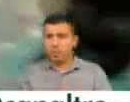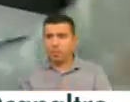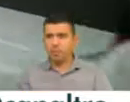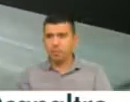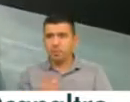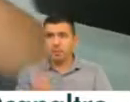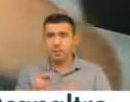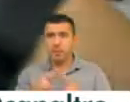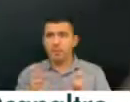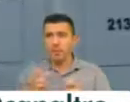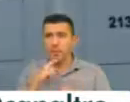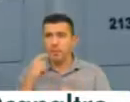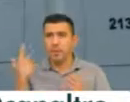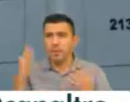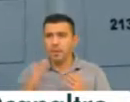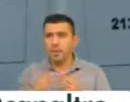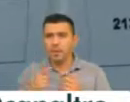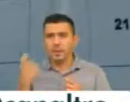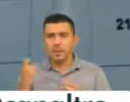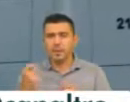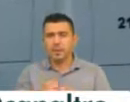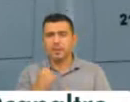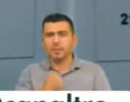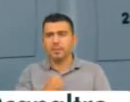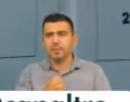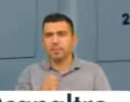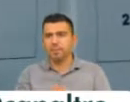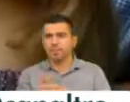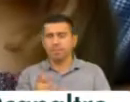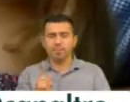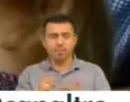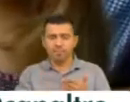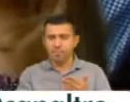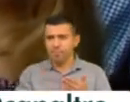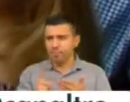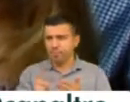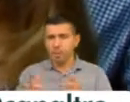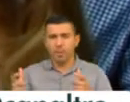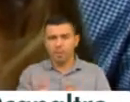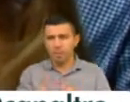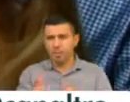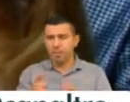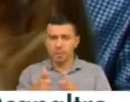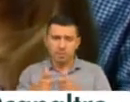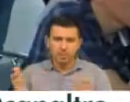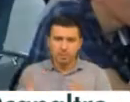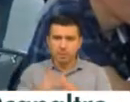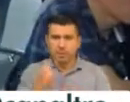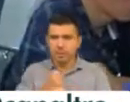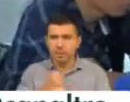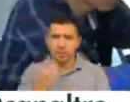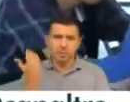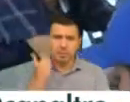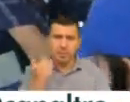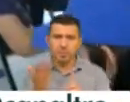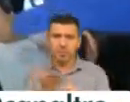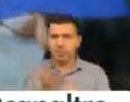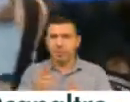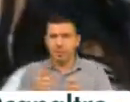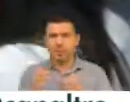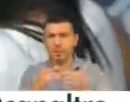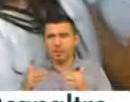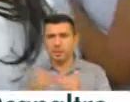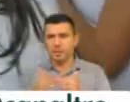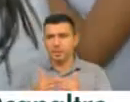Empleo tiene como objetivo desaparecer las brechas en la búsqueda de empleo, en específico a las personas víctimas del conflicto armado